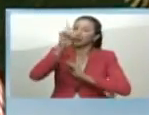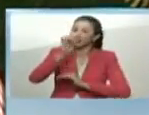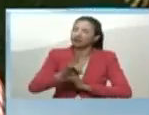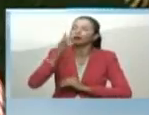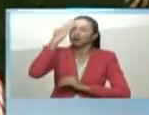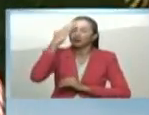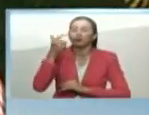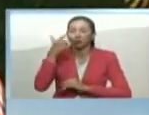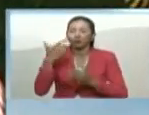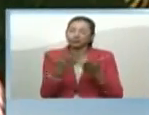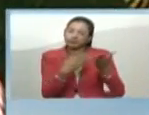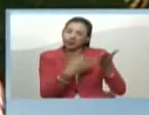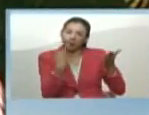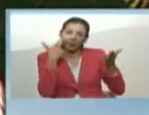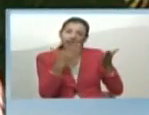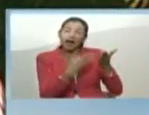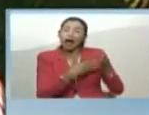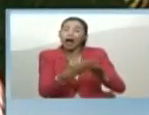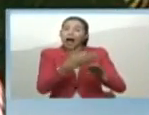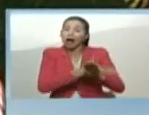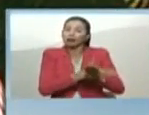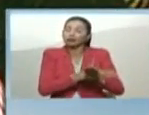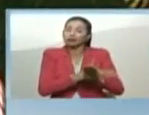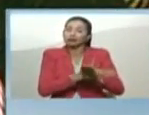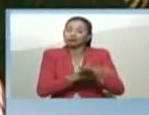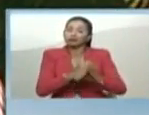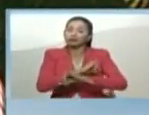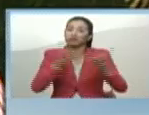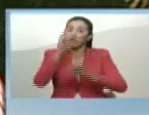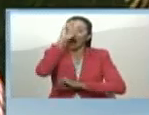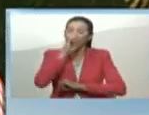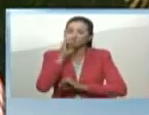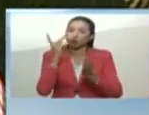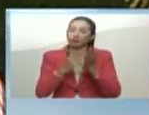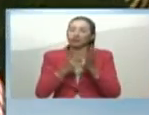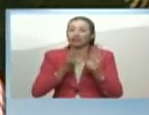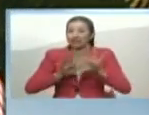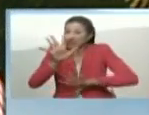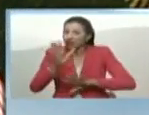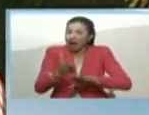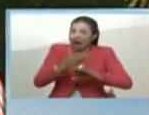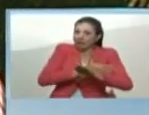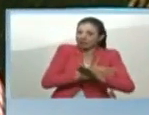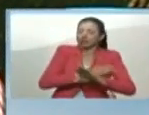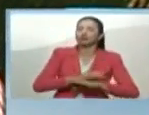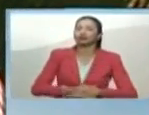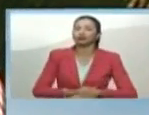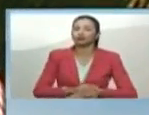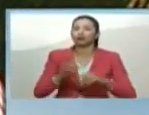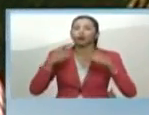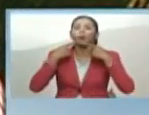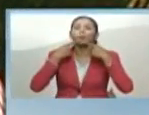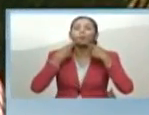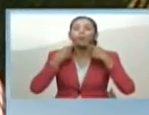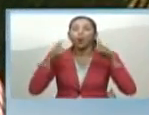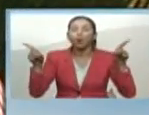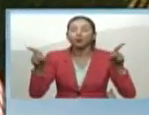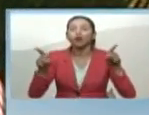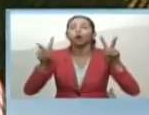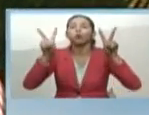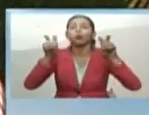pronto para ver si antes de que se vaya el 31 de diciembre publicamos en gaceta oficial